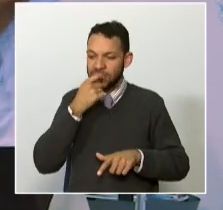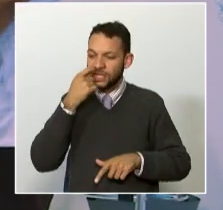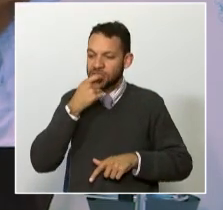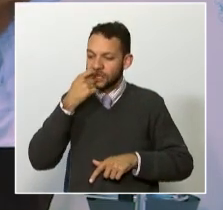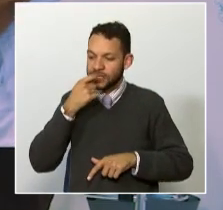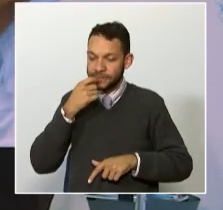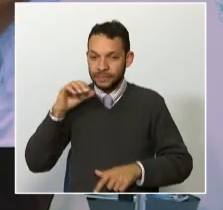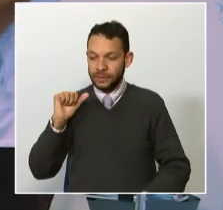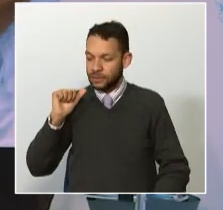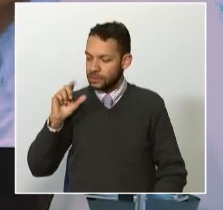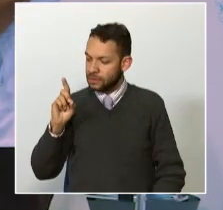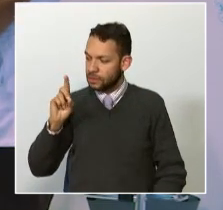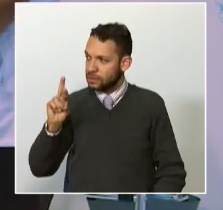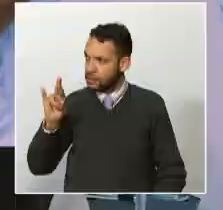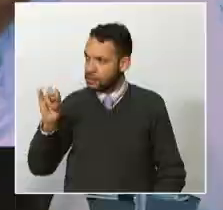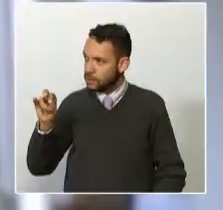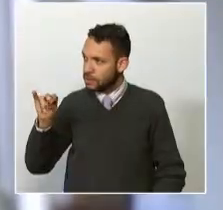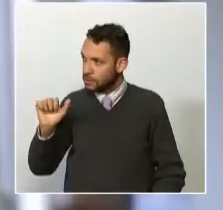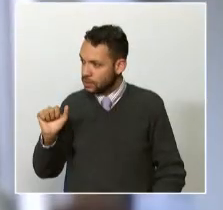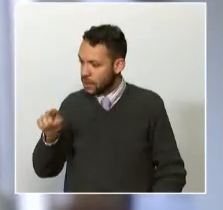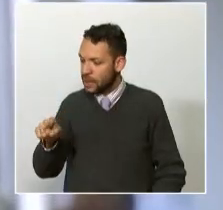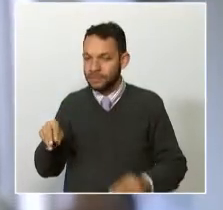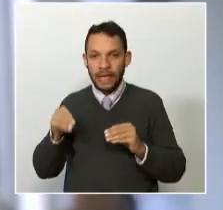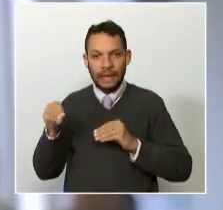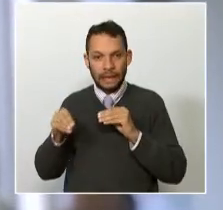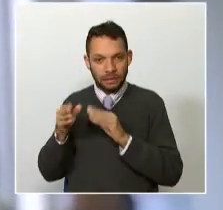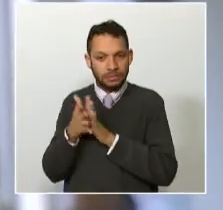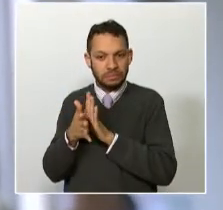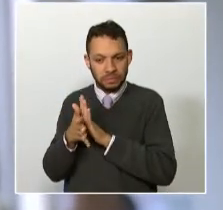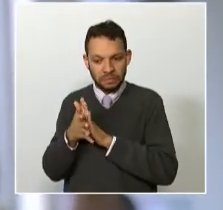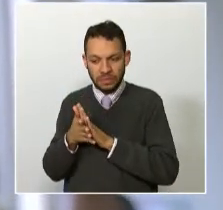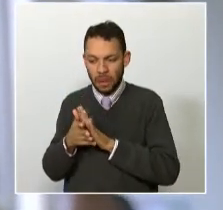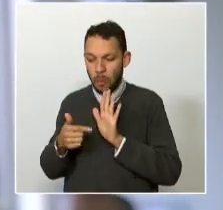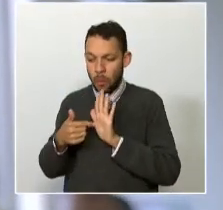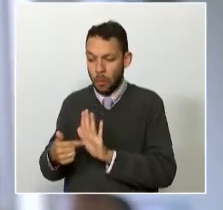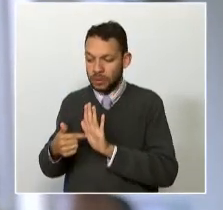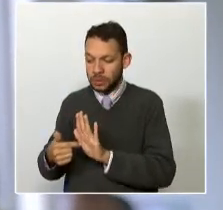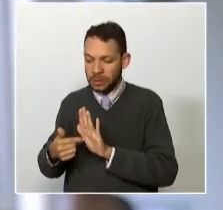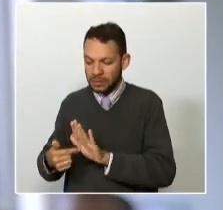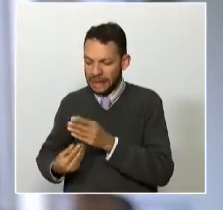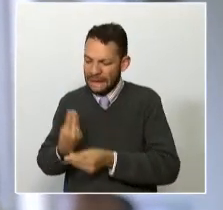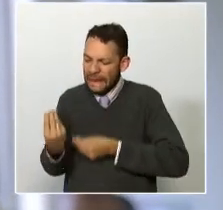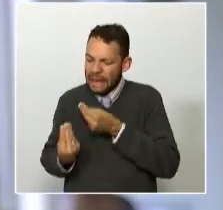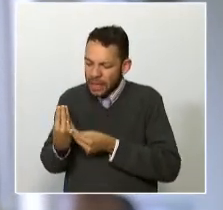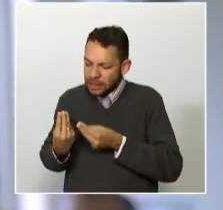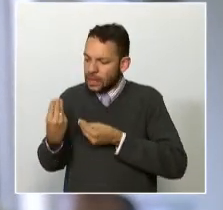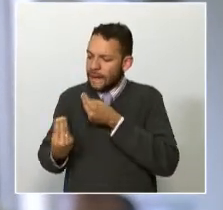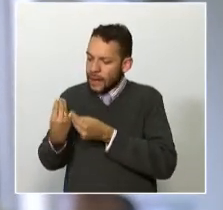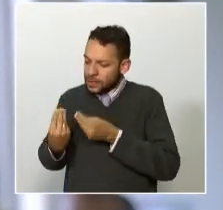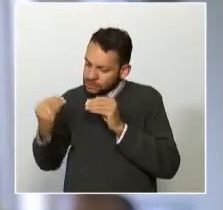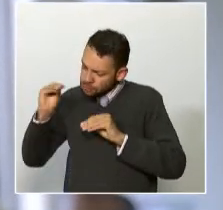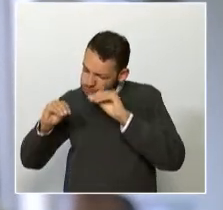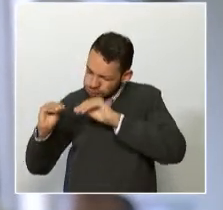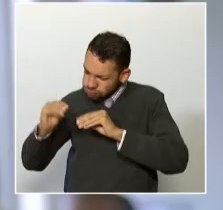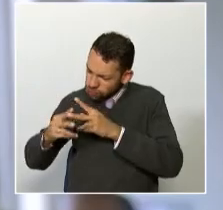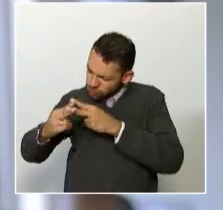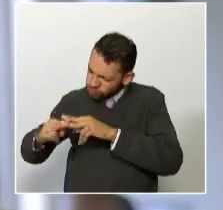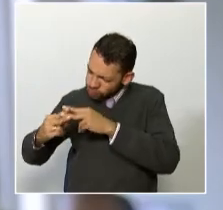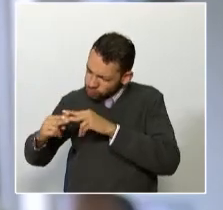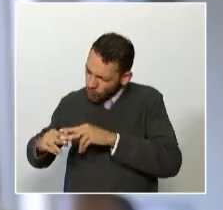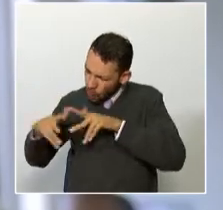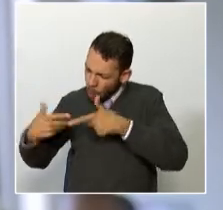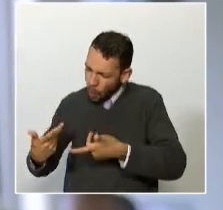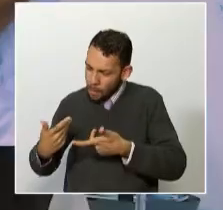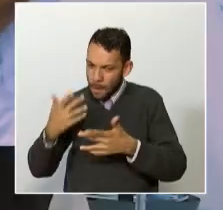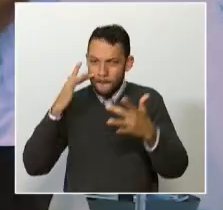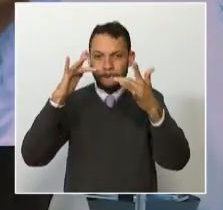Adriana, donde ella va a hacer una demostración con nuestra paciente y nos va a explicar la correlación que hay de cada